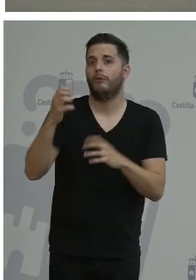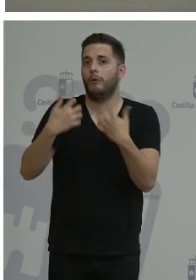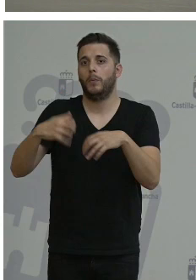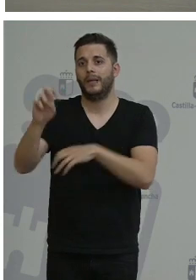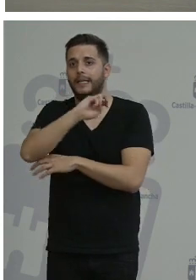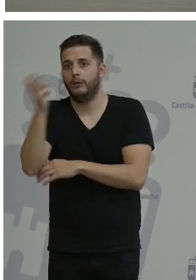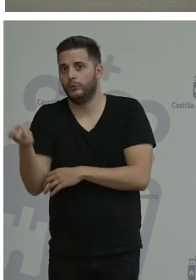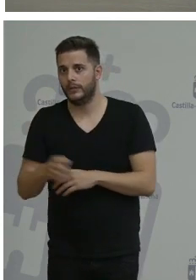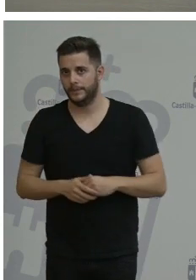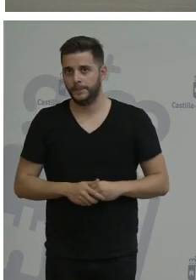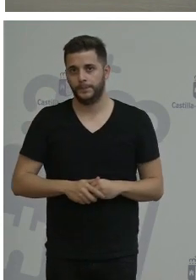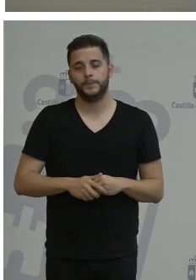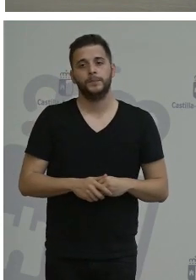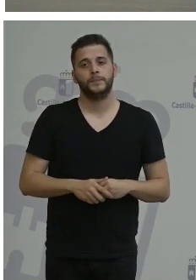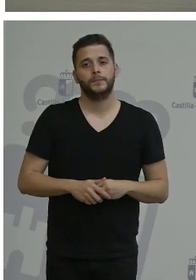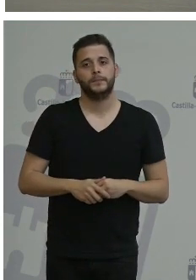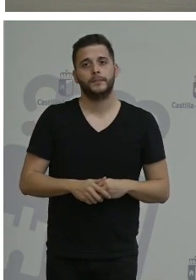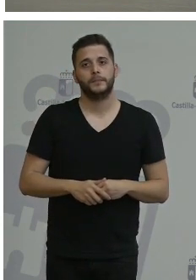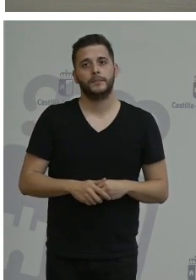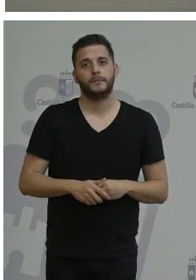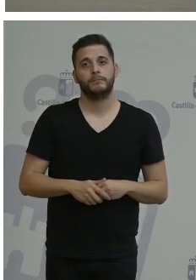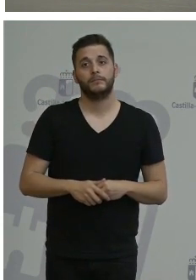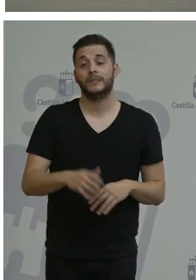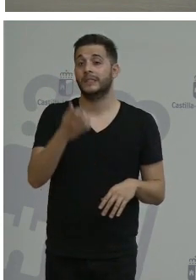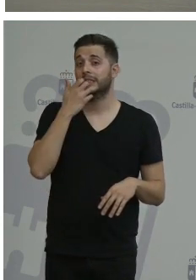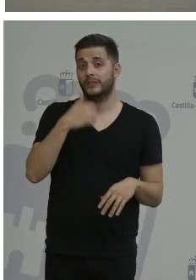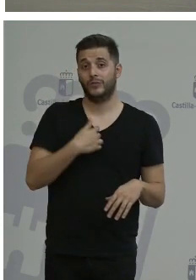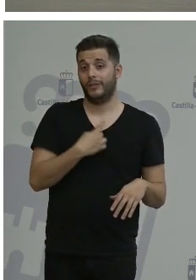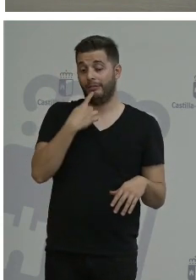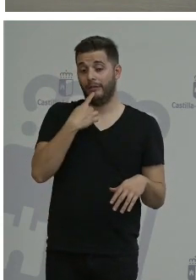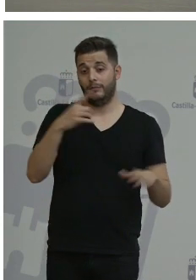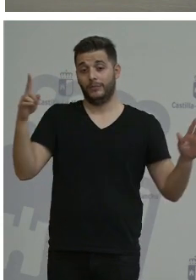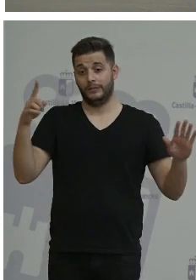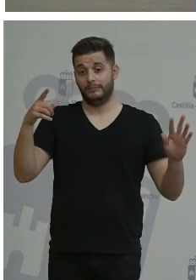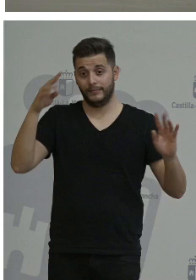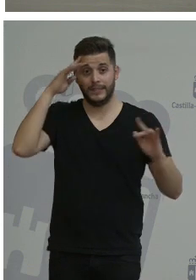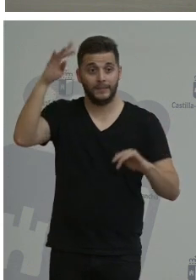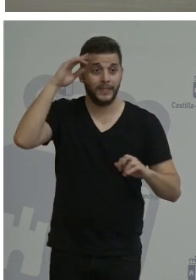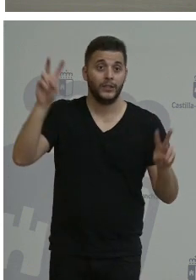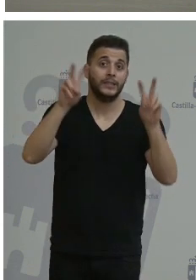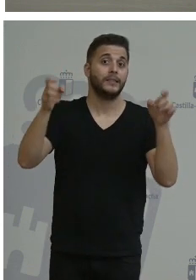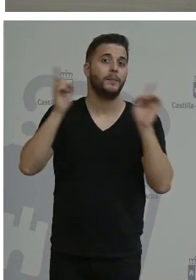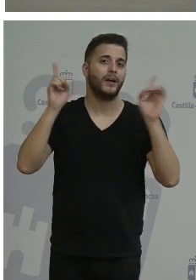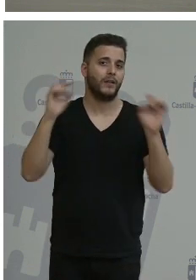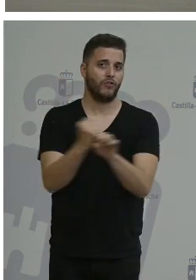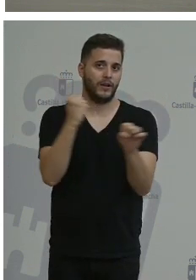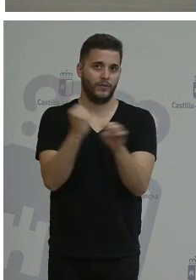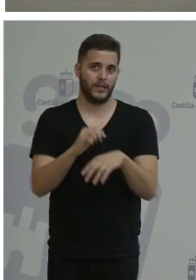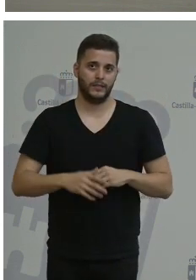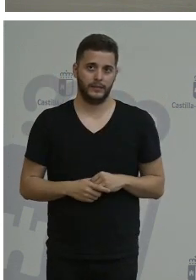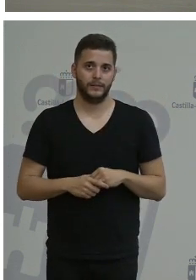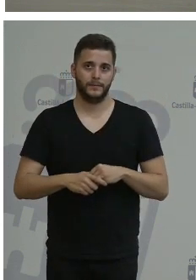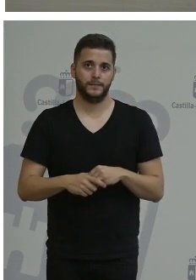plantearse. Si digo esto, ni qué decir tiene de los riesgos laborales respecto a esta